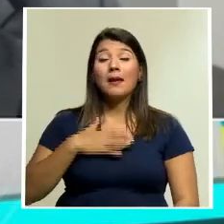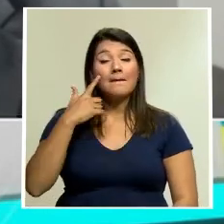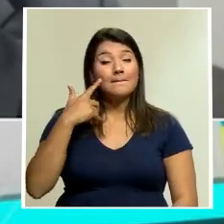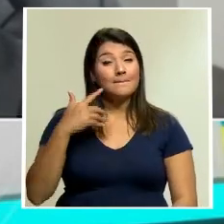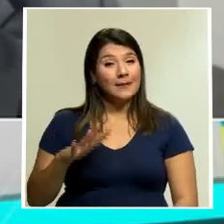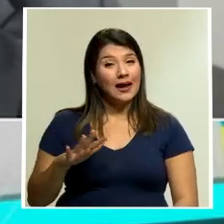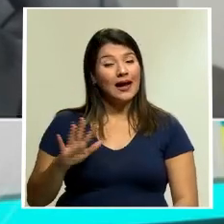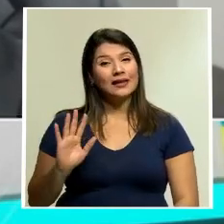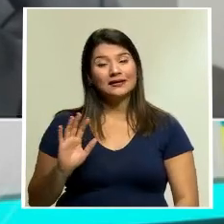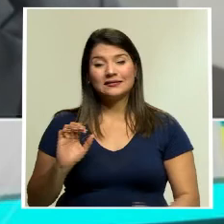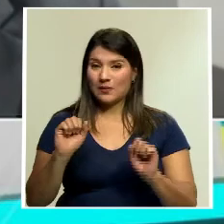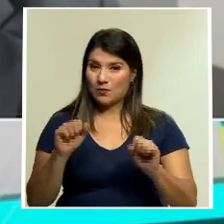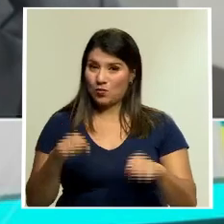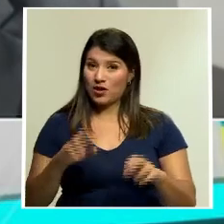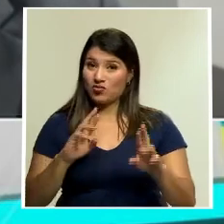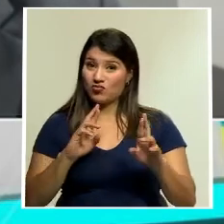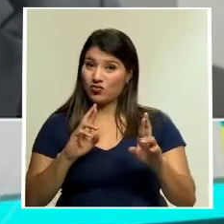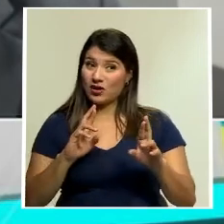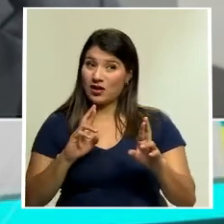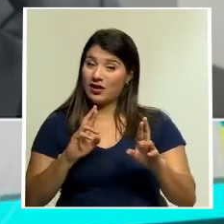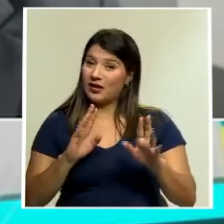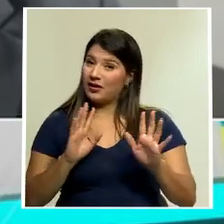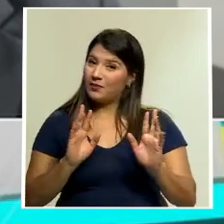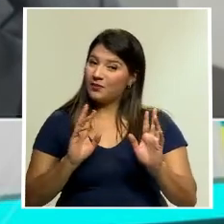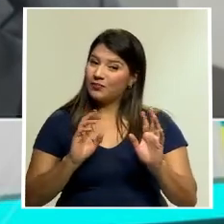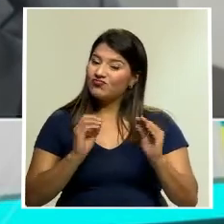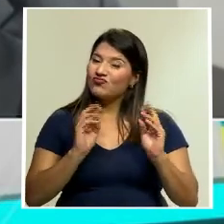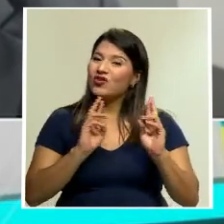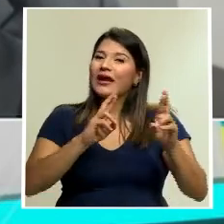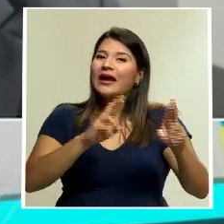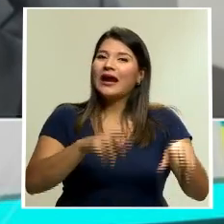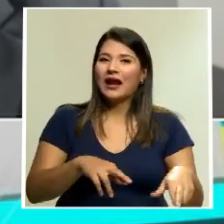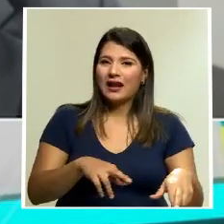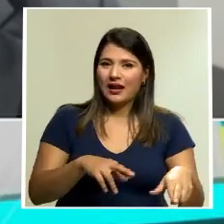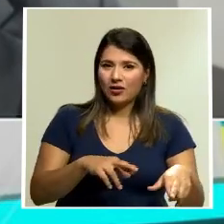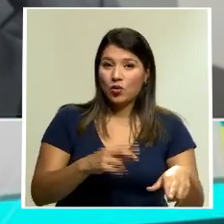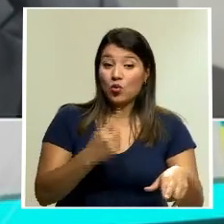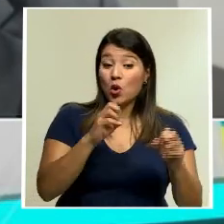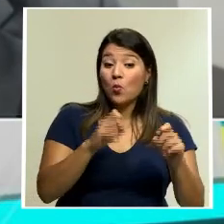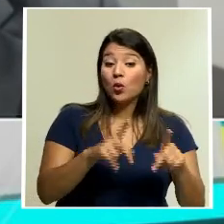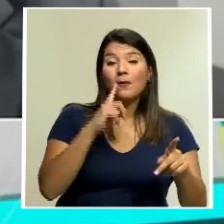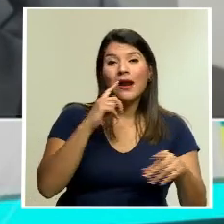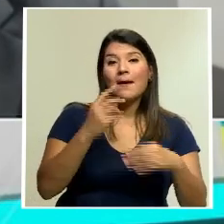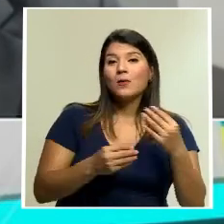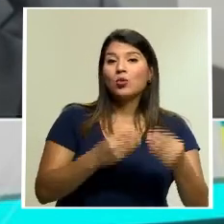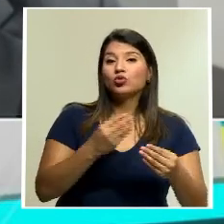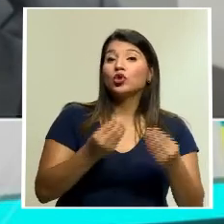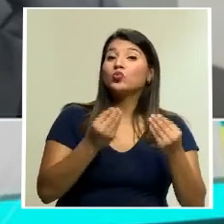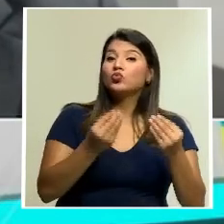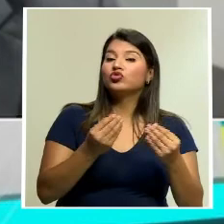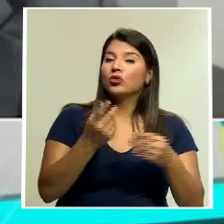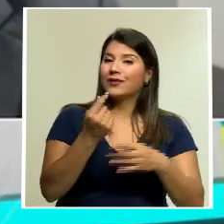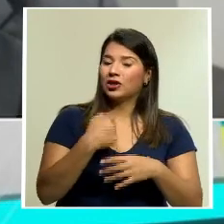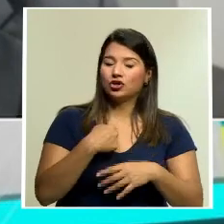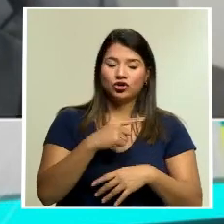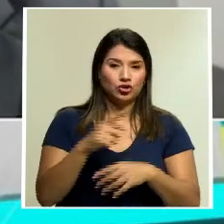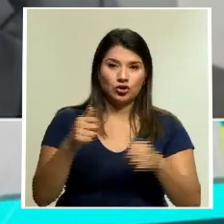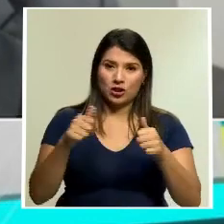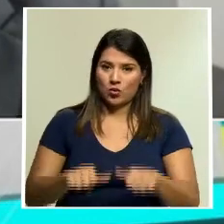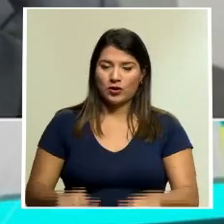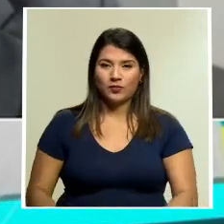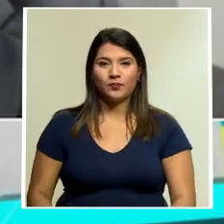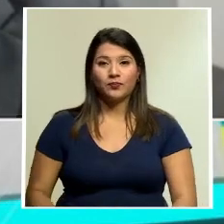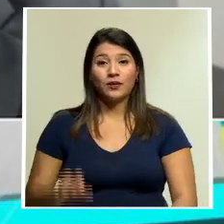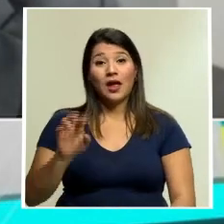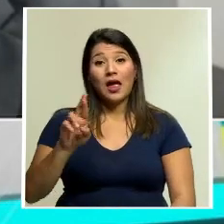podrían estar regalando la gallina de los huevos de oro y yo me opondría totalmente a eso. Don